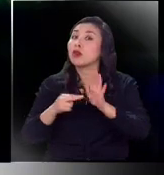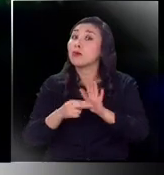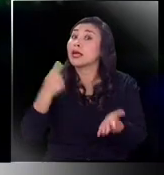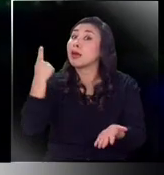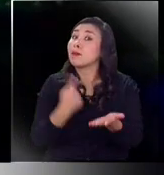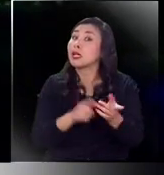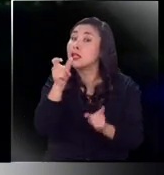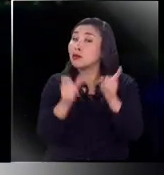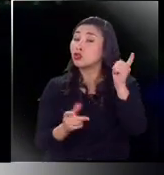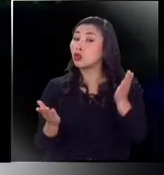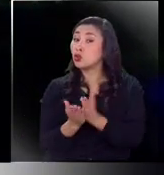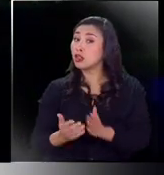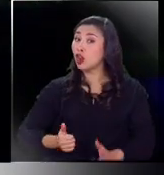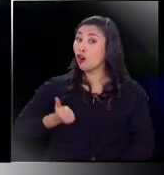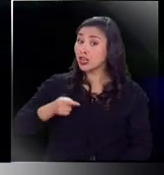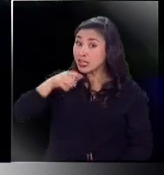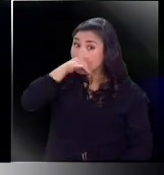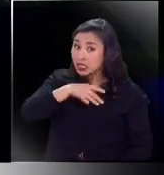en Chile.